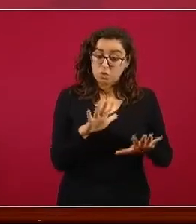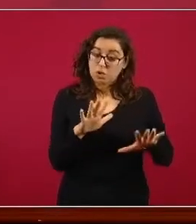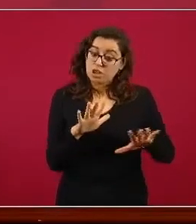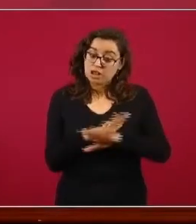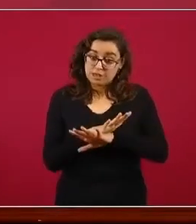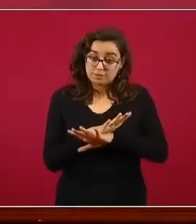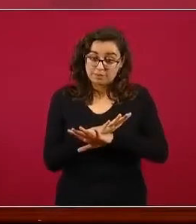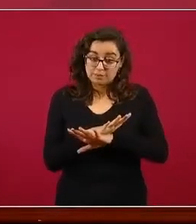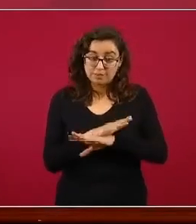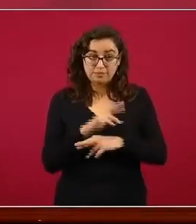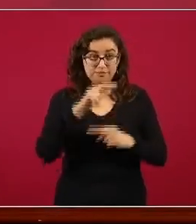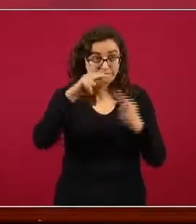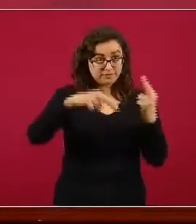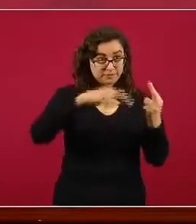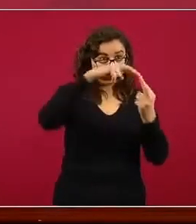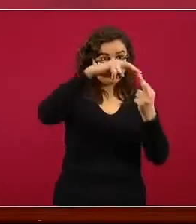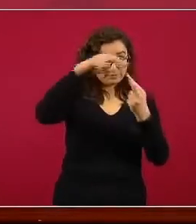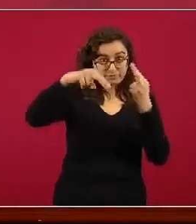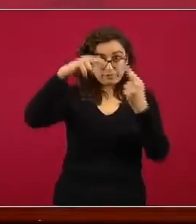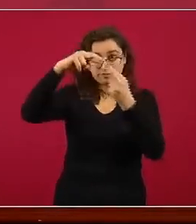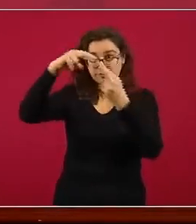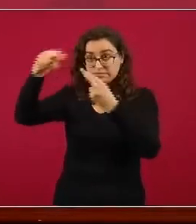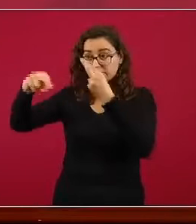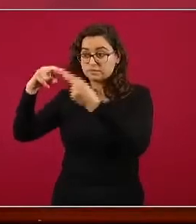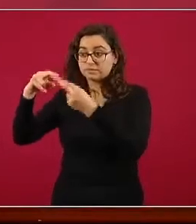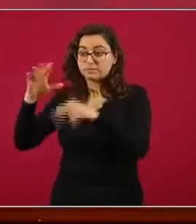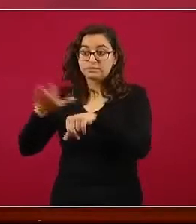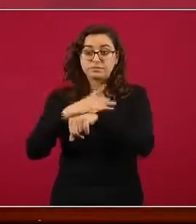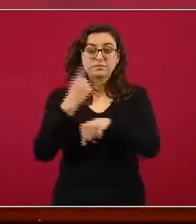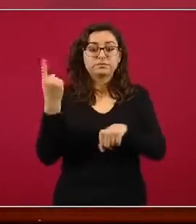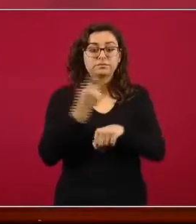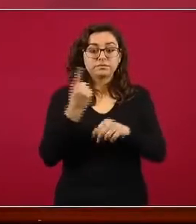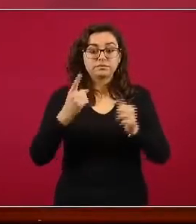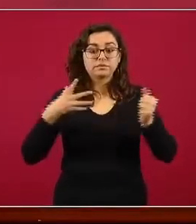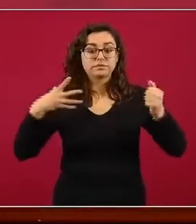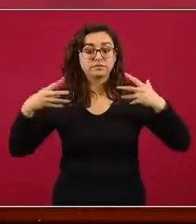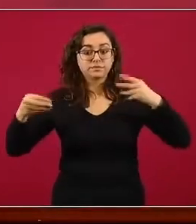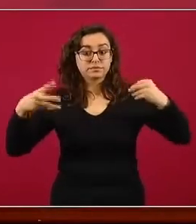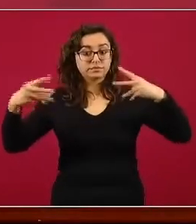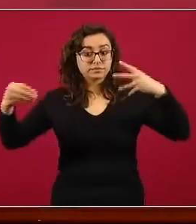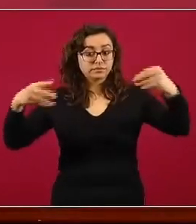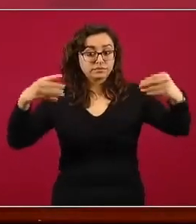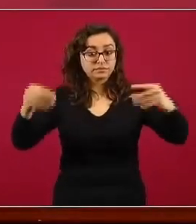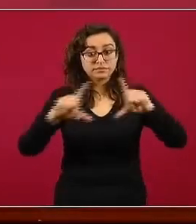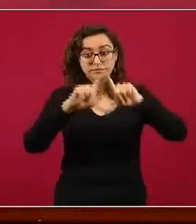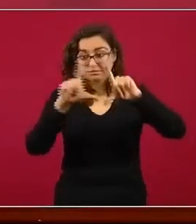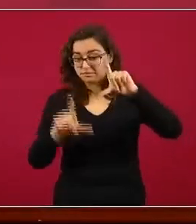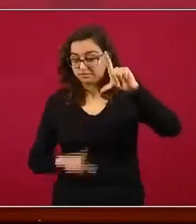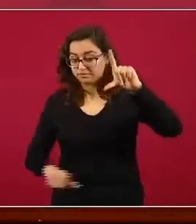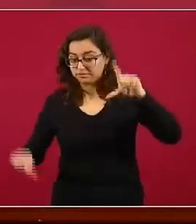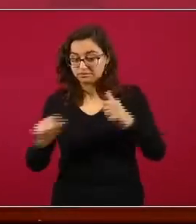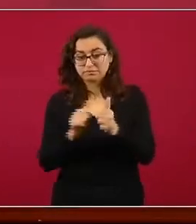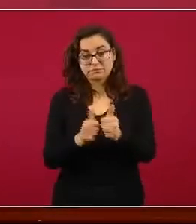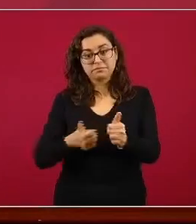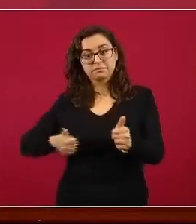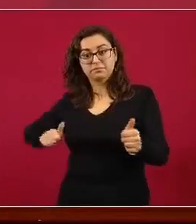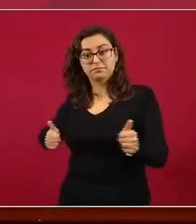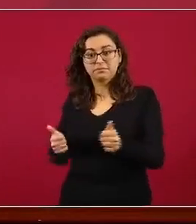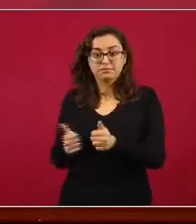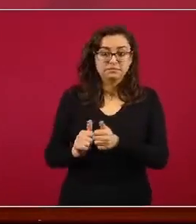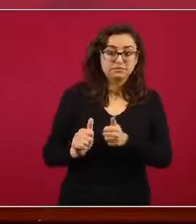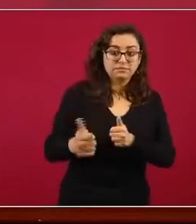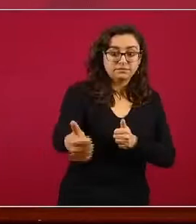carácter regionalizado, dado que la epidemia se comportaba desde entonces y hasta la fecha de una manera